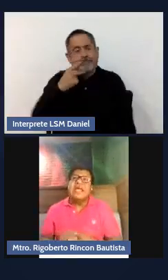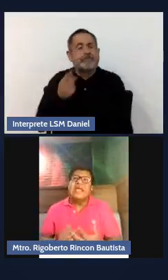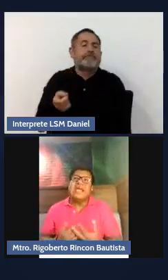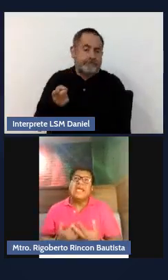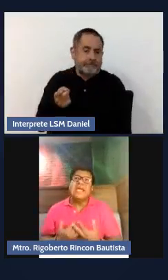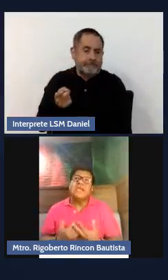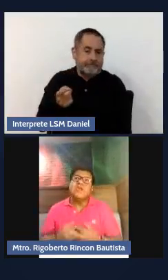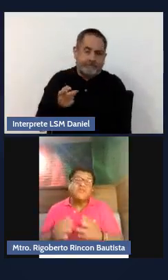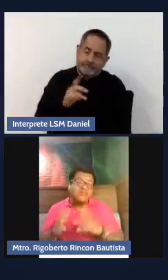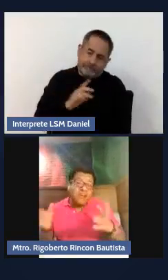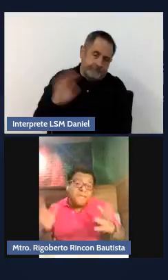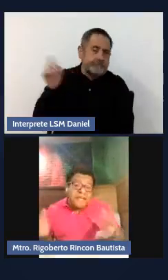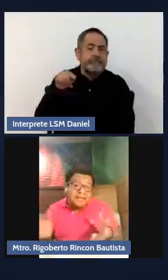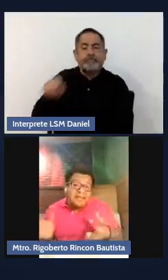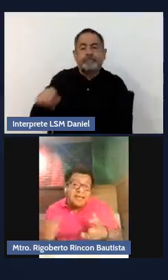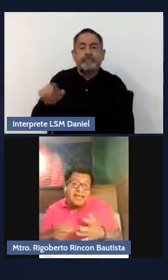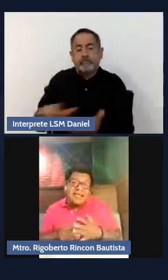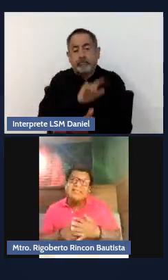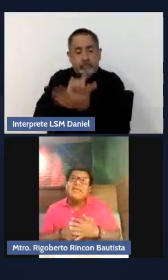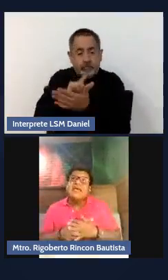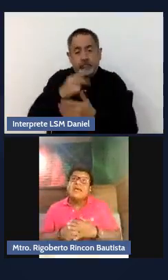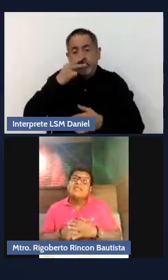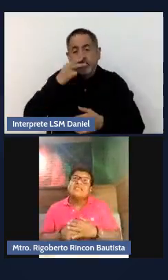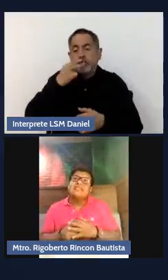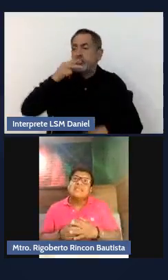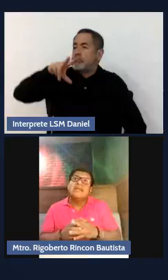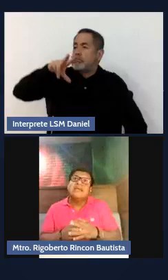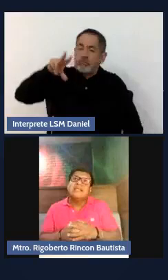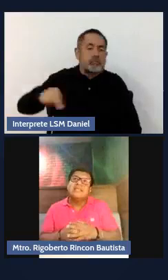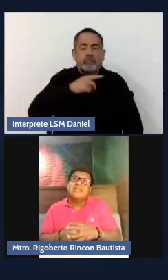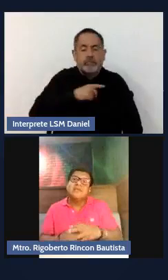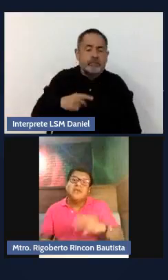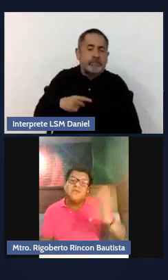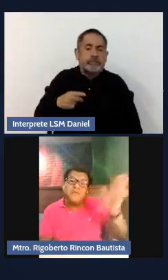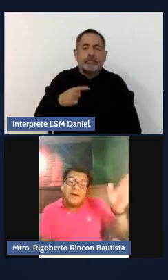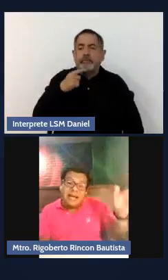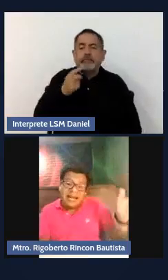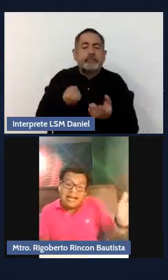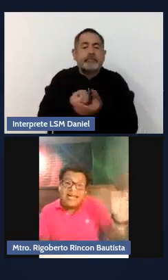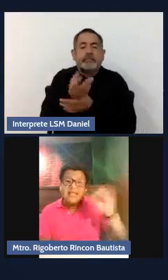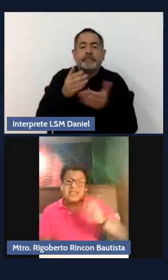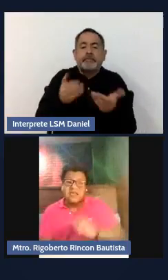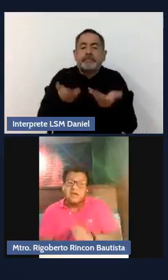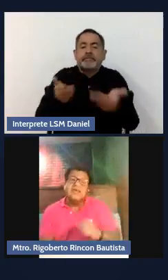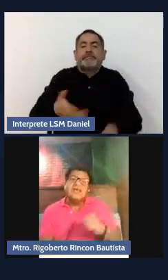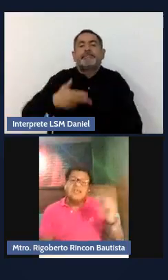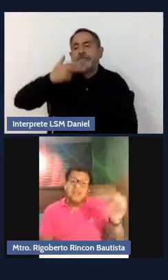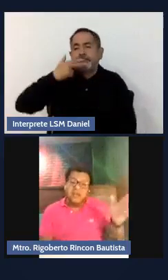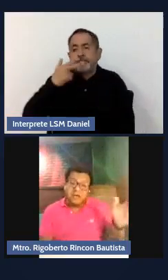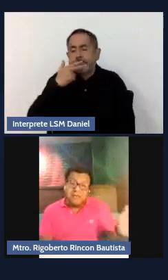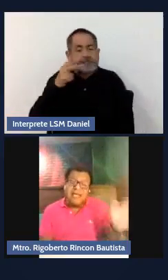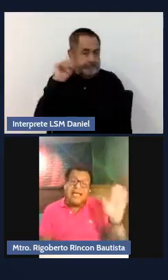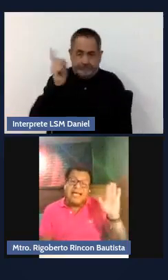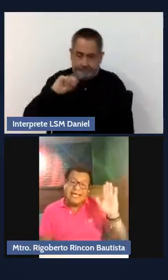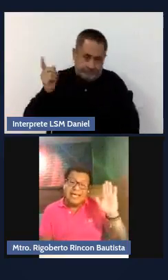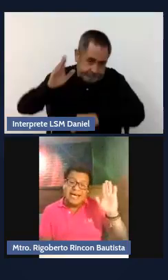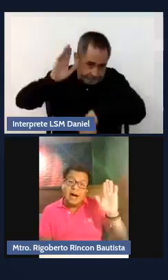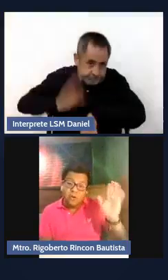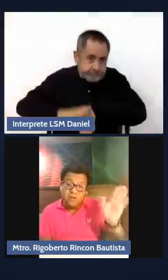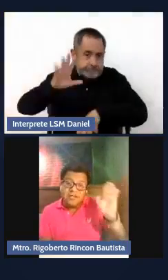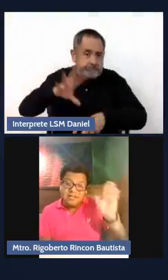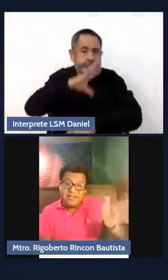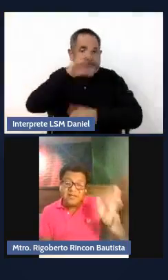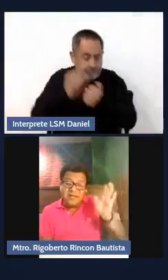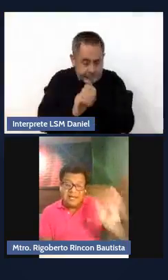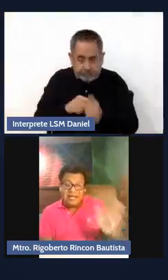no solamente es decir voy a fumar a la calle, no, sino que implica que aún estando en la